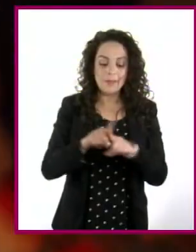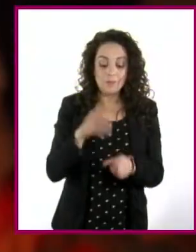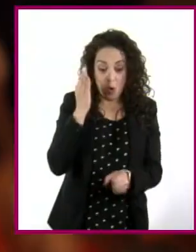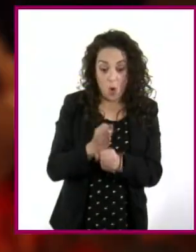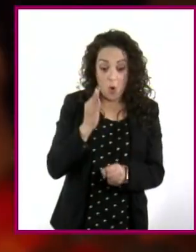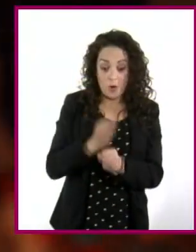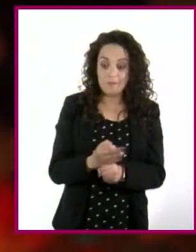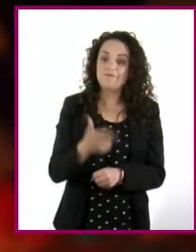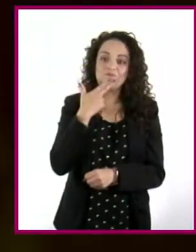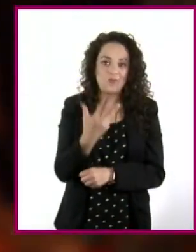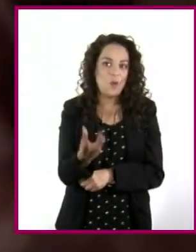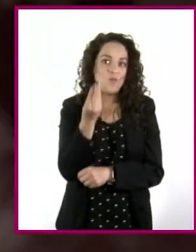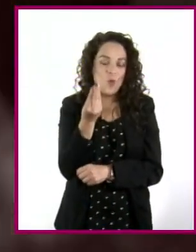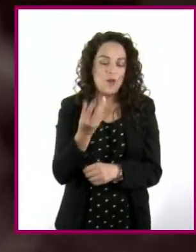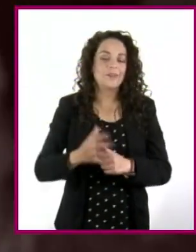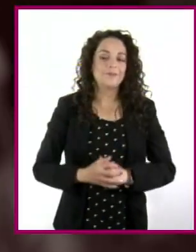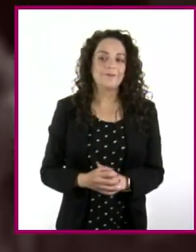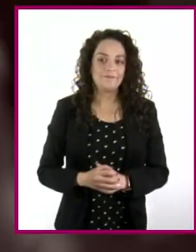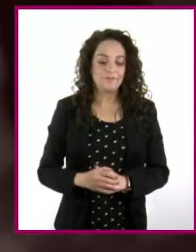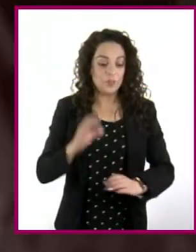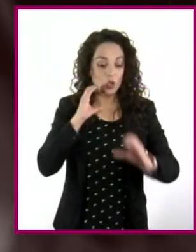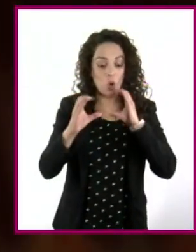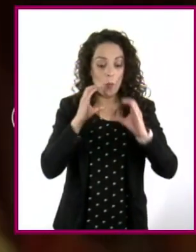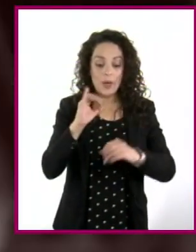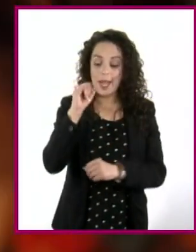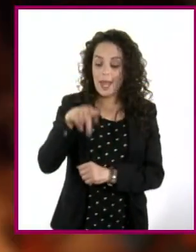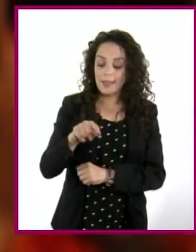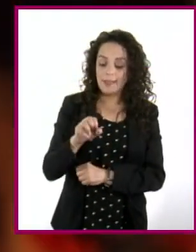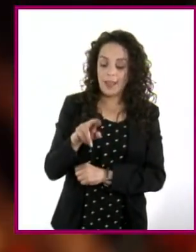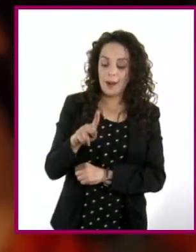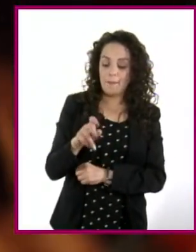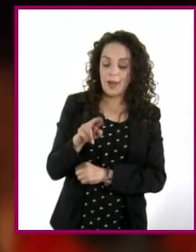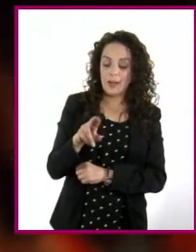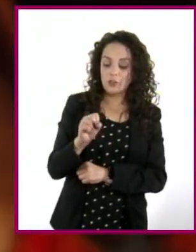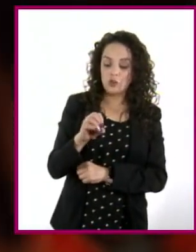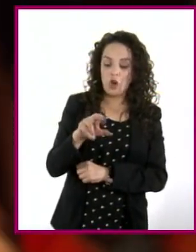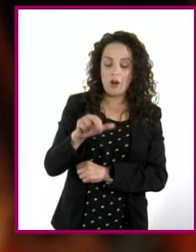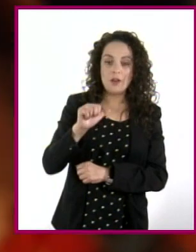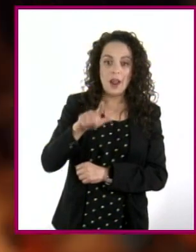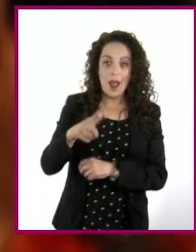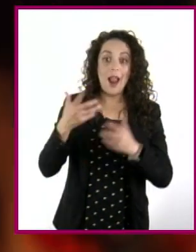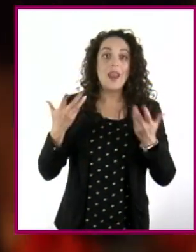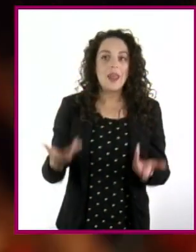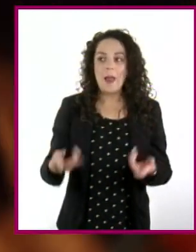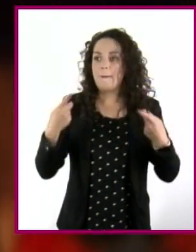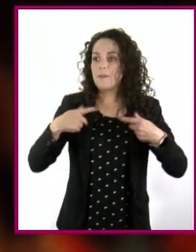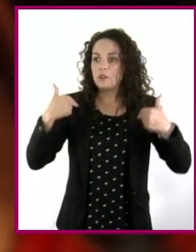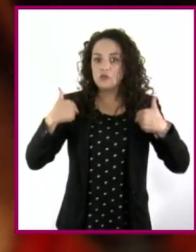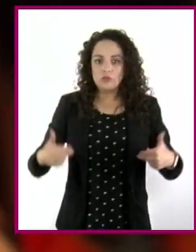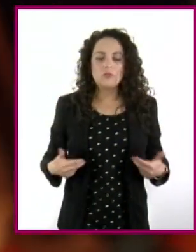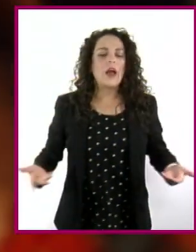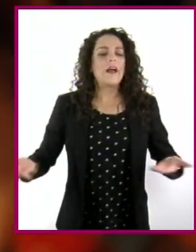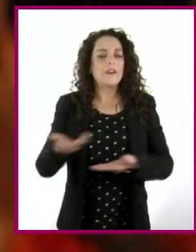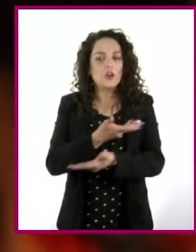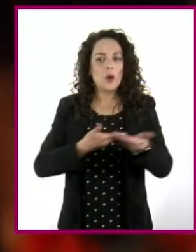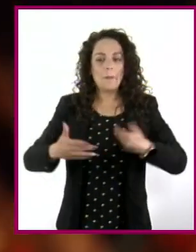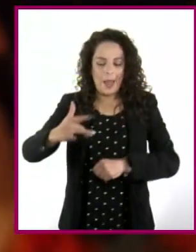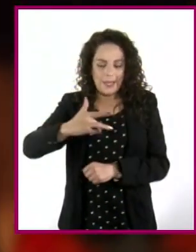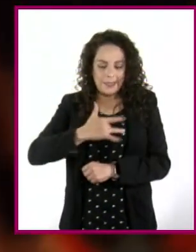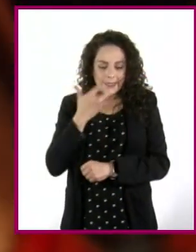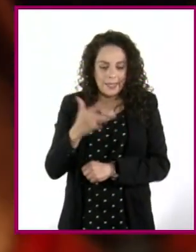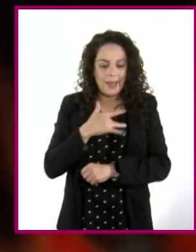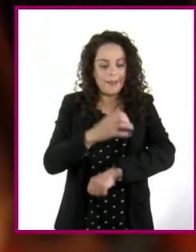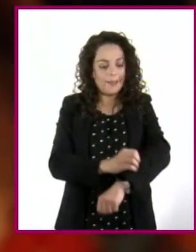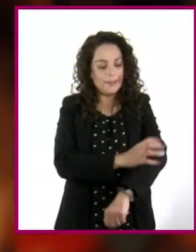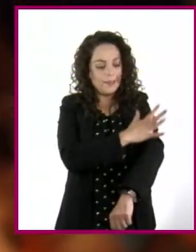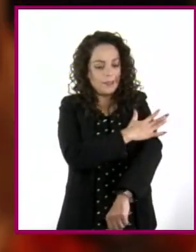días. La comunicación interpersonal es el proceso por el cual los seres humanos intercambian sentimientos e información mediante